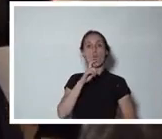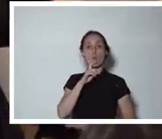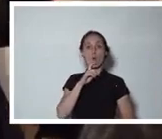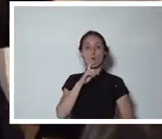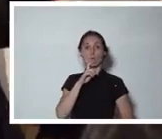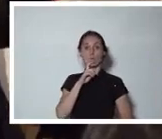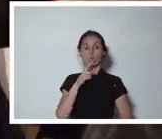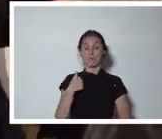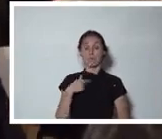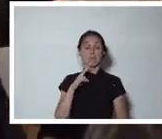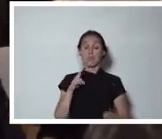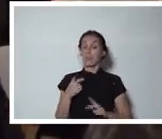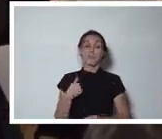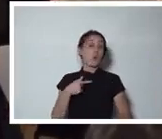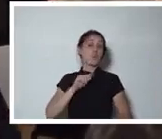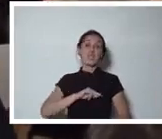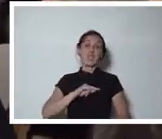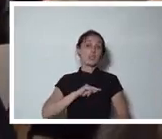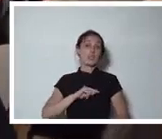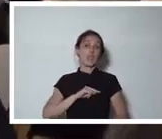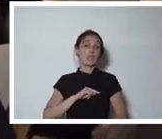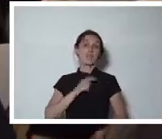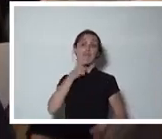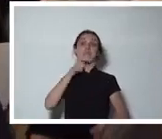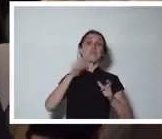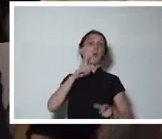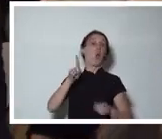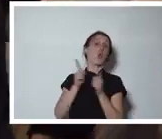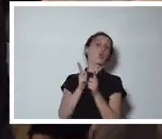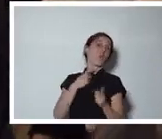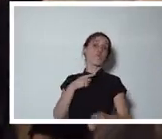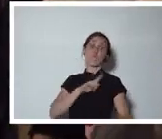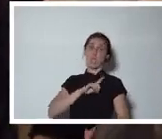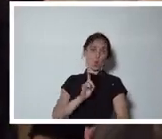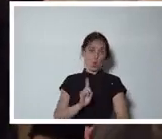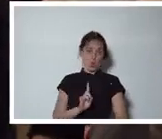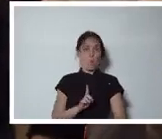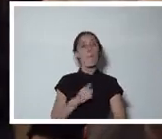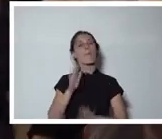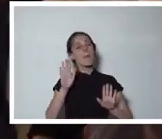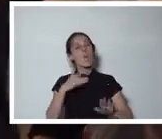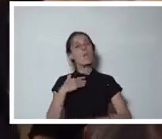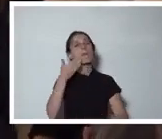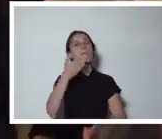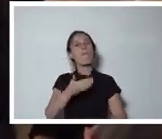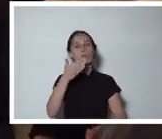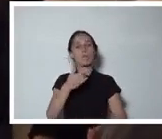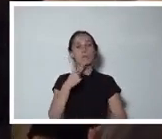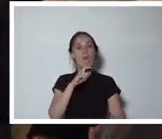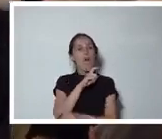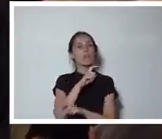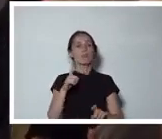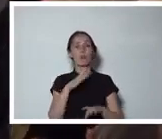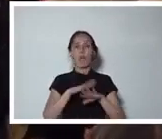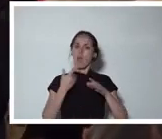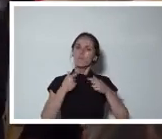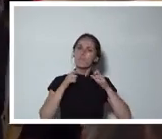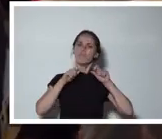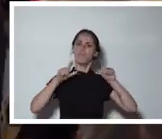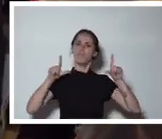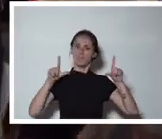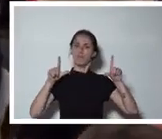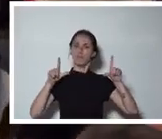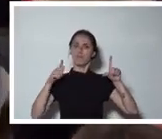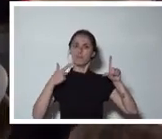que no me había sentido insultada Pero es decir eh Bueno creo que es importante visibilizarlo porque sobre todo esto demuestra que si está tan